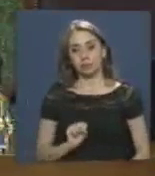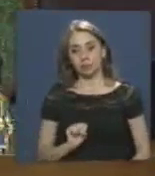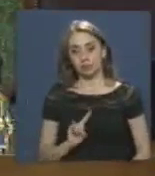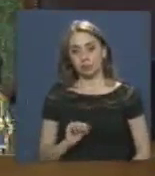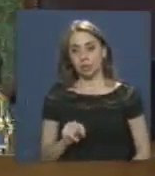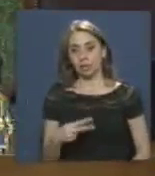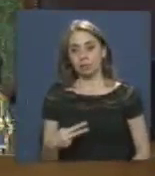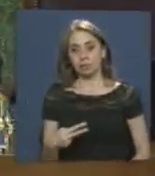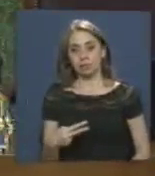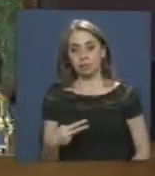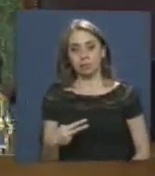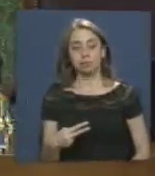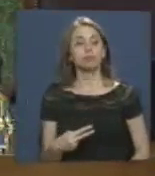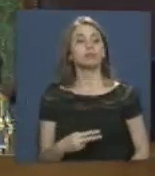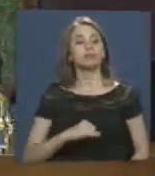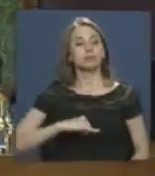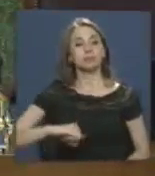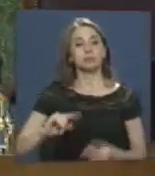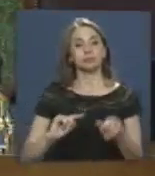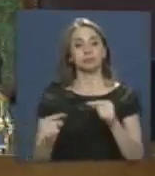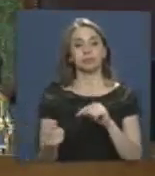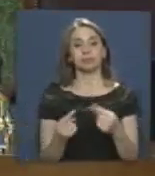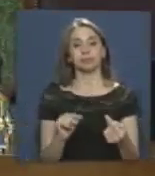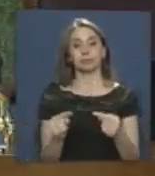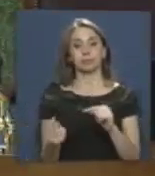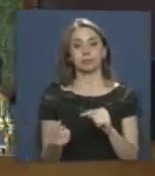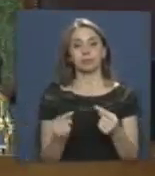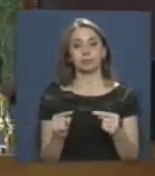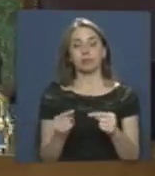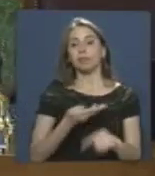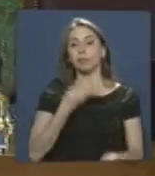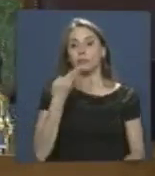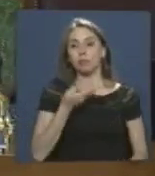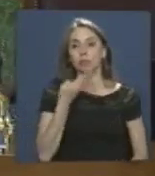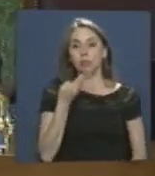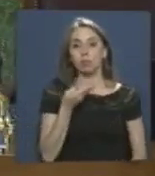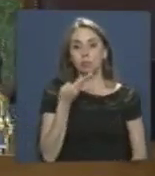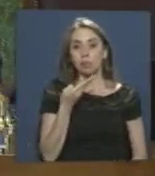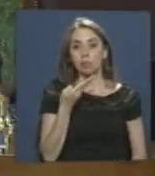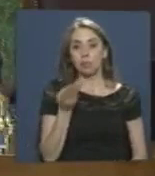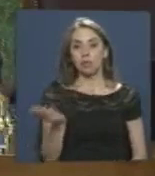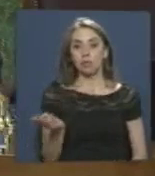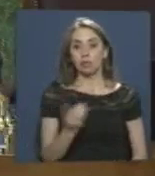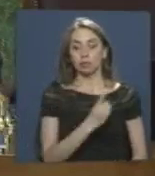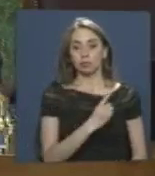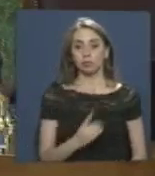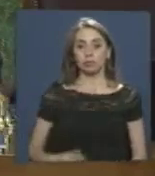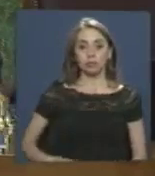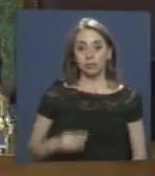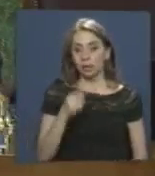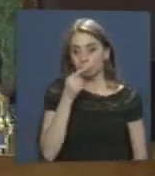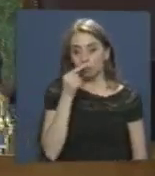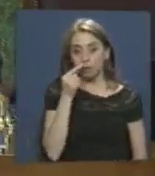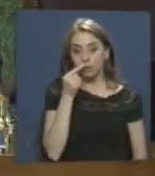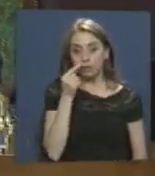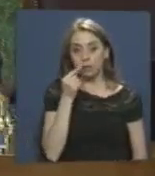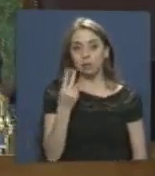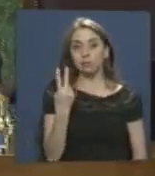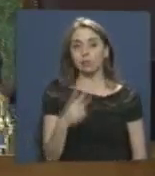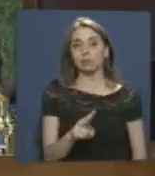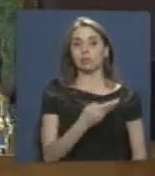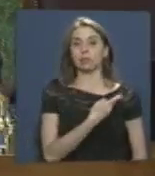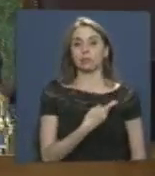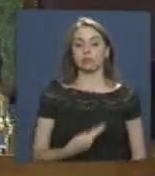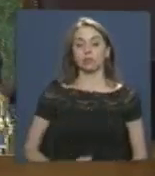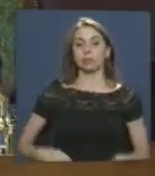continuando con el debate le ofrecemos la palabra al diputado vicepresidente de la